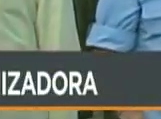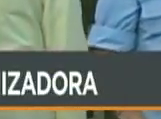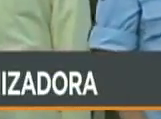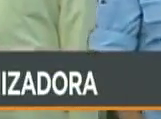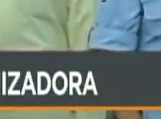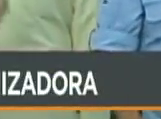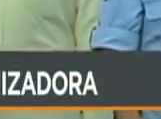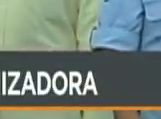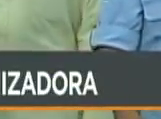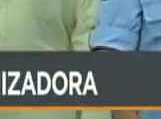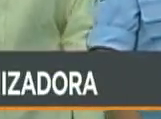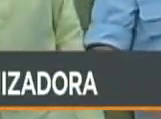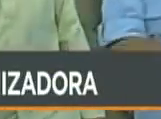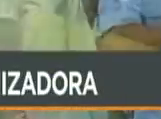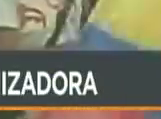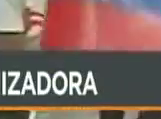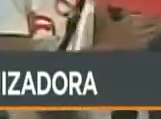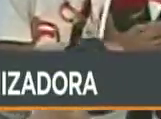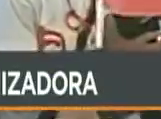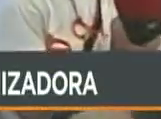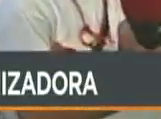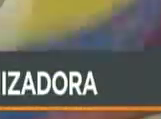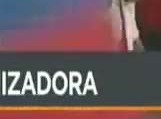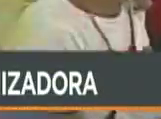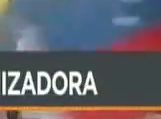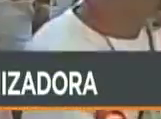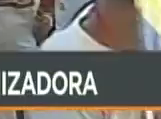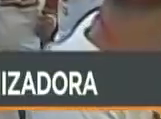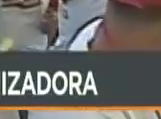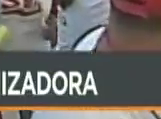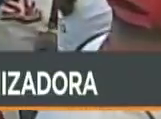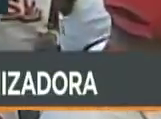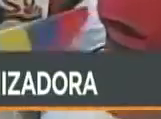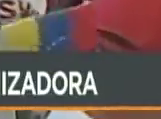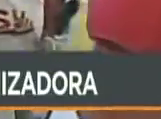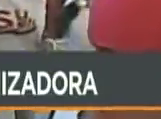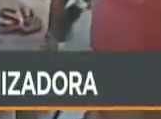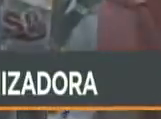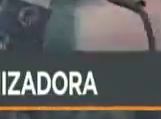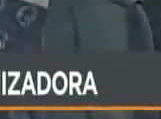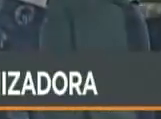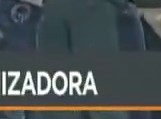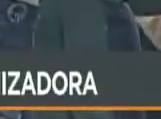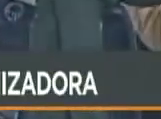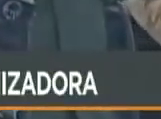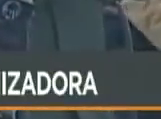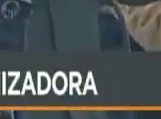donde las flores del campo dan colorido a mi canto al despertar,